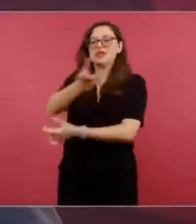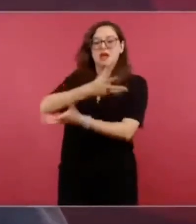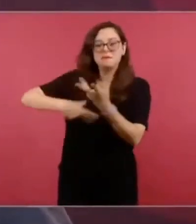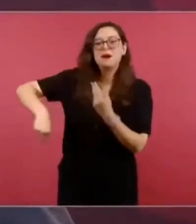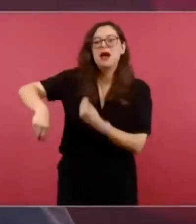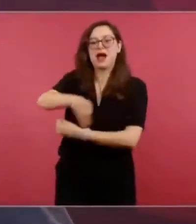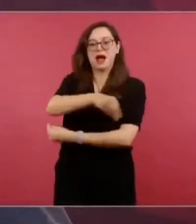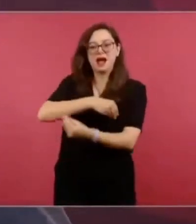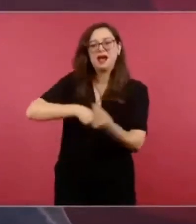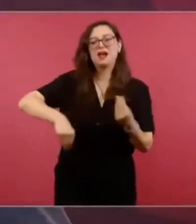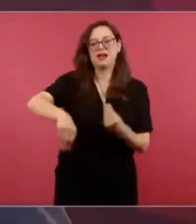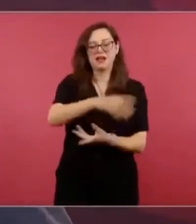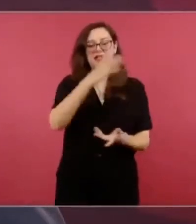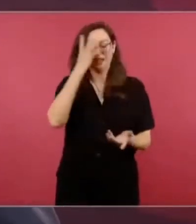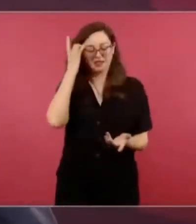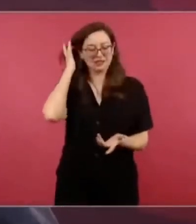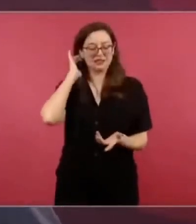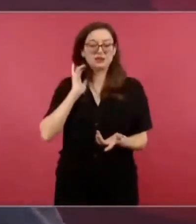hoy